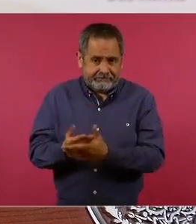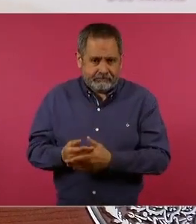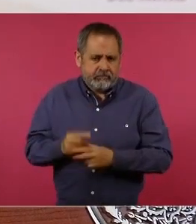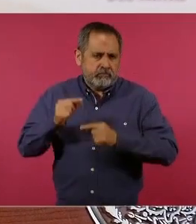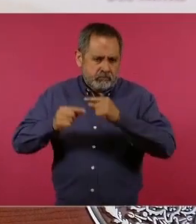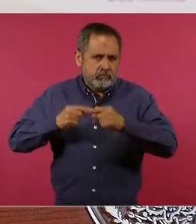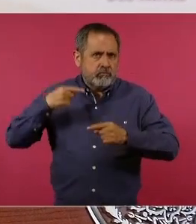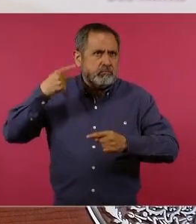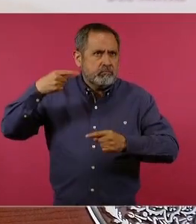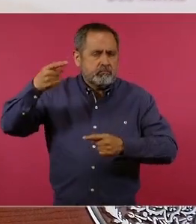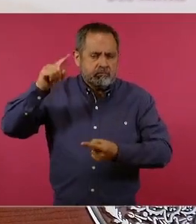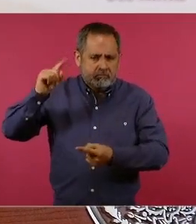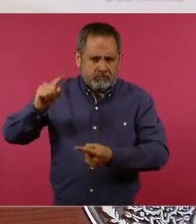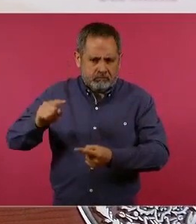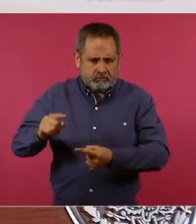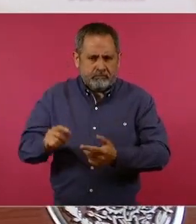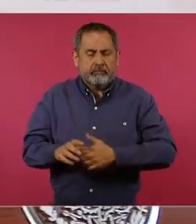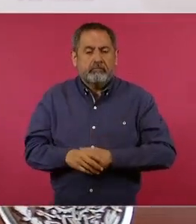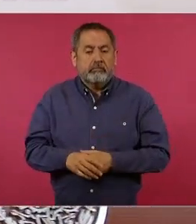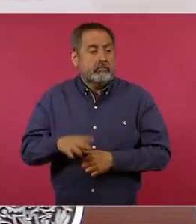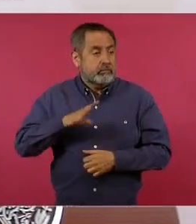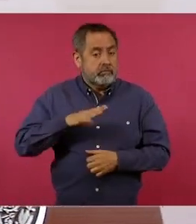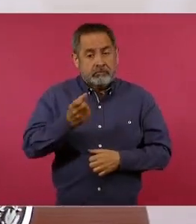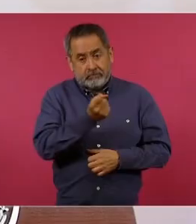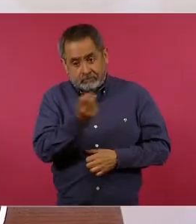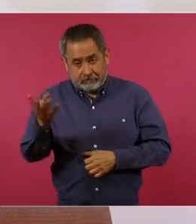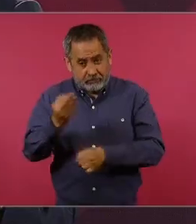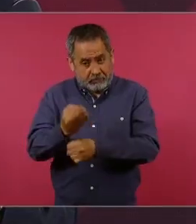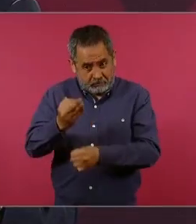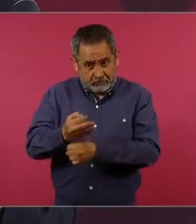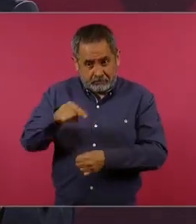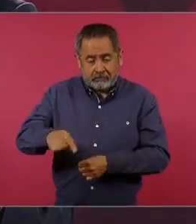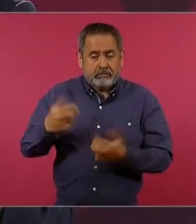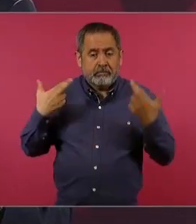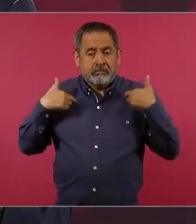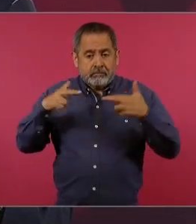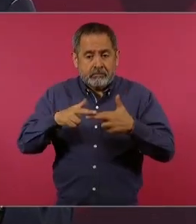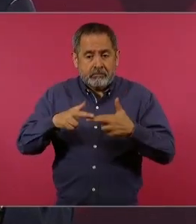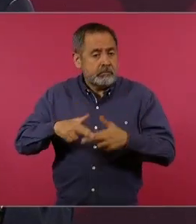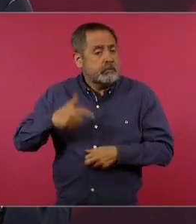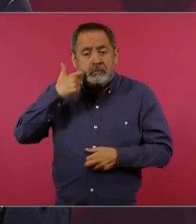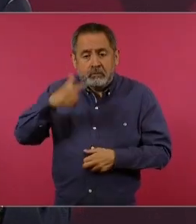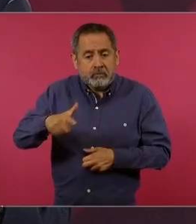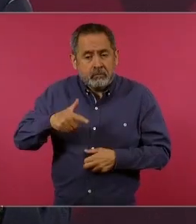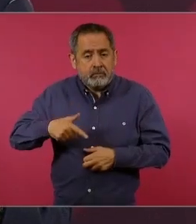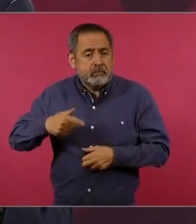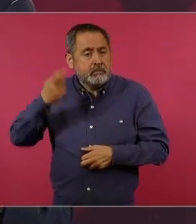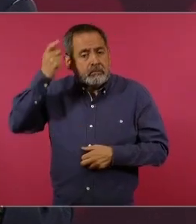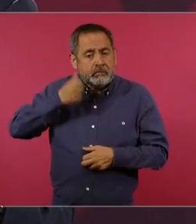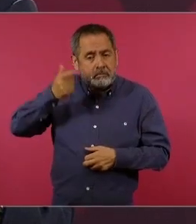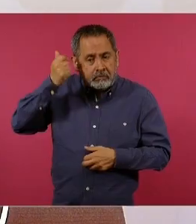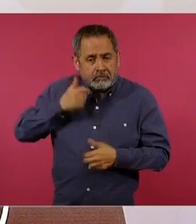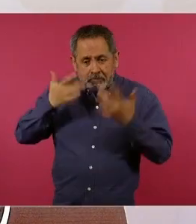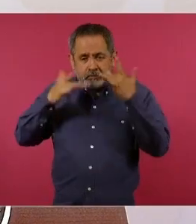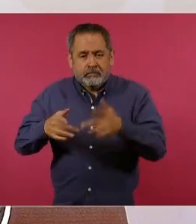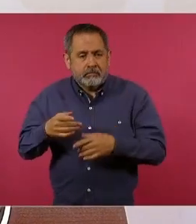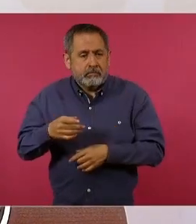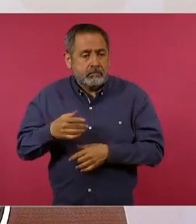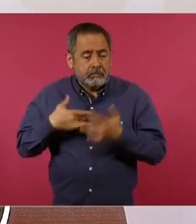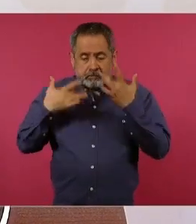gradual, porque hay maestros hoy que no quieren jubilarse por